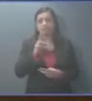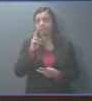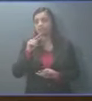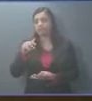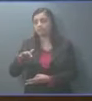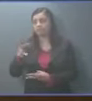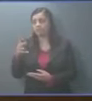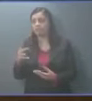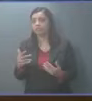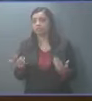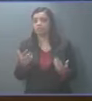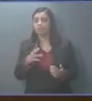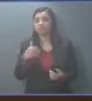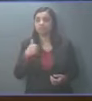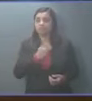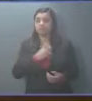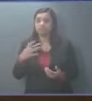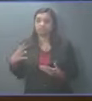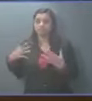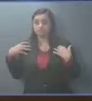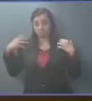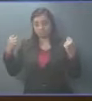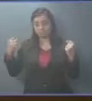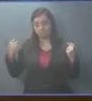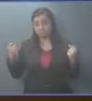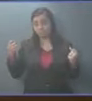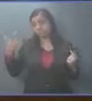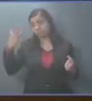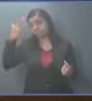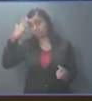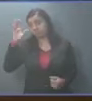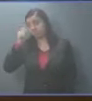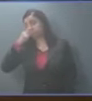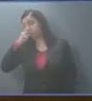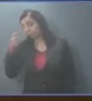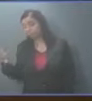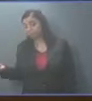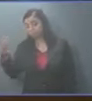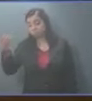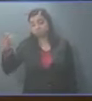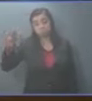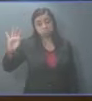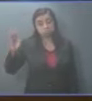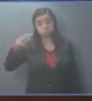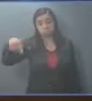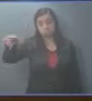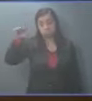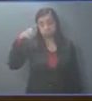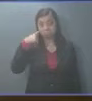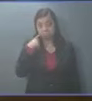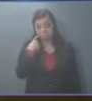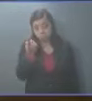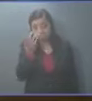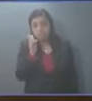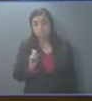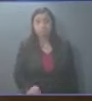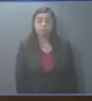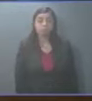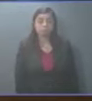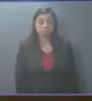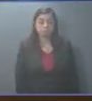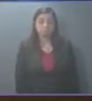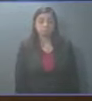decir, lo del Ministerio de Salud, entiendo yo que ellos han mandado un informe y ahí ustedes pueden verlo, ¿verdad?